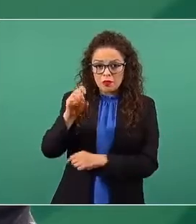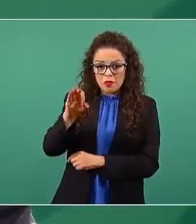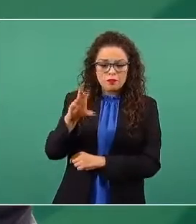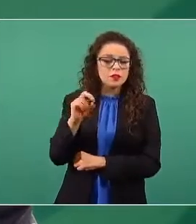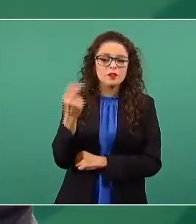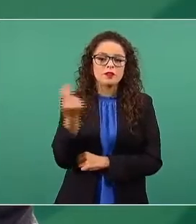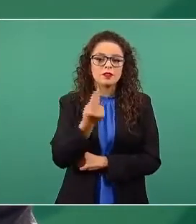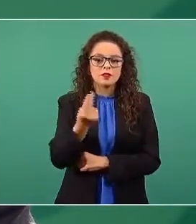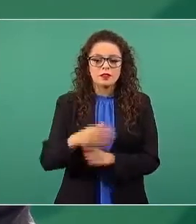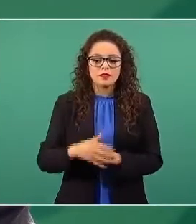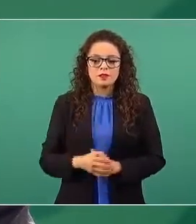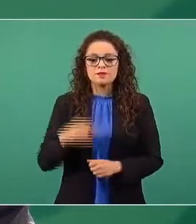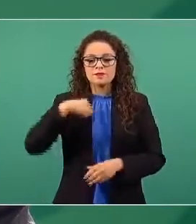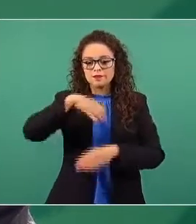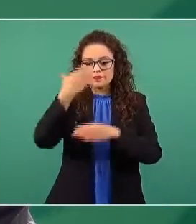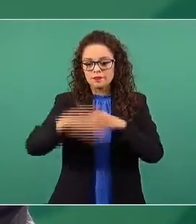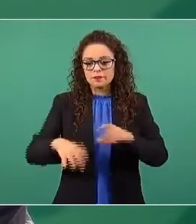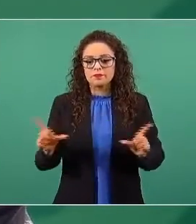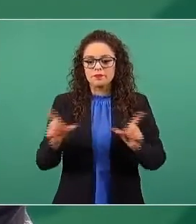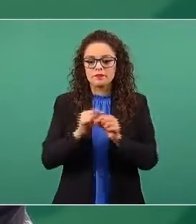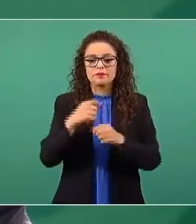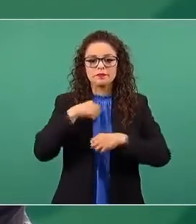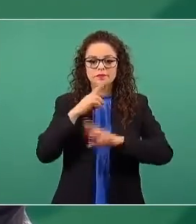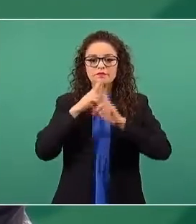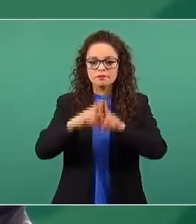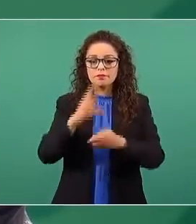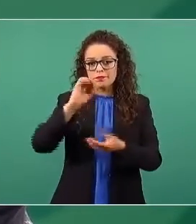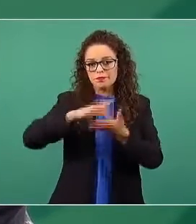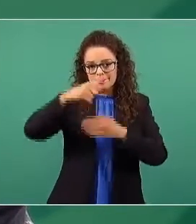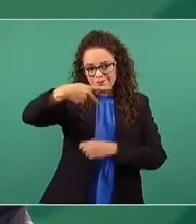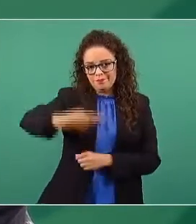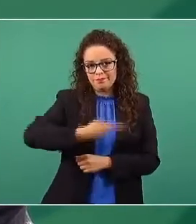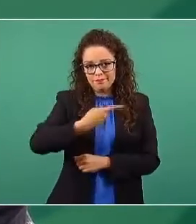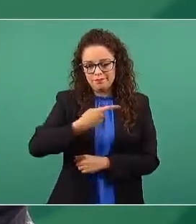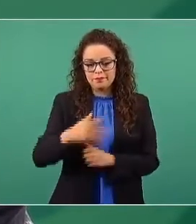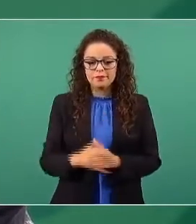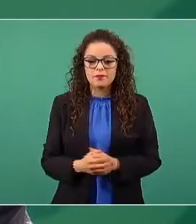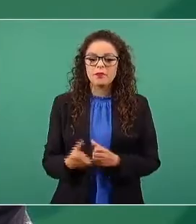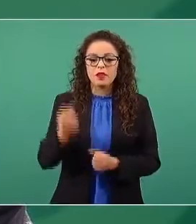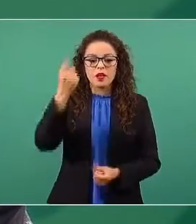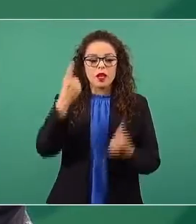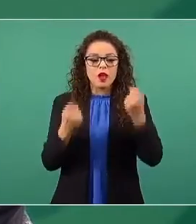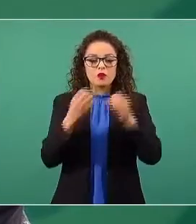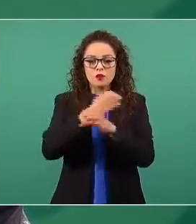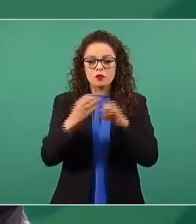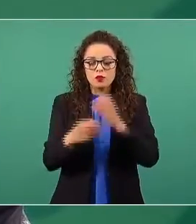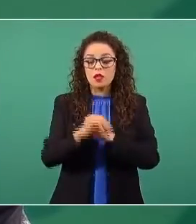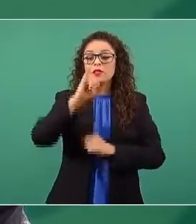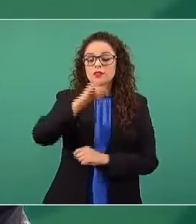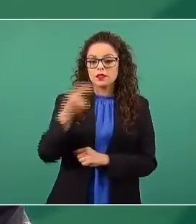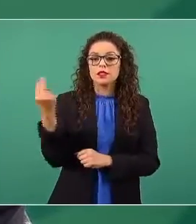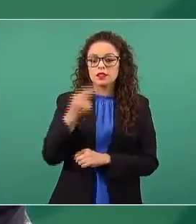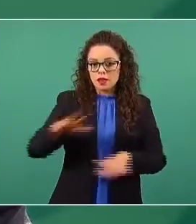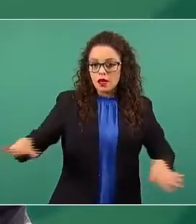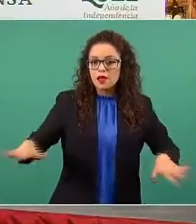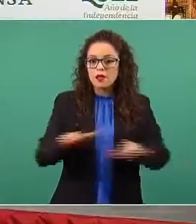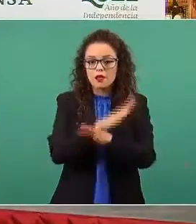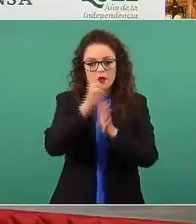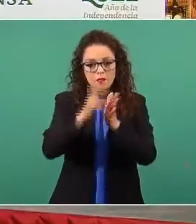Oficial. Termino mi respuesta a su pregunta, que le agradezco, con algunas cosas que sí requirieron cambios